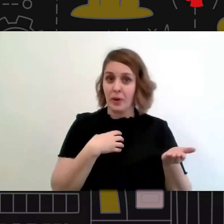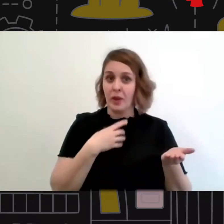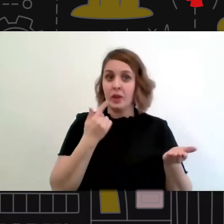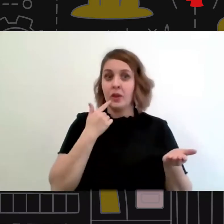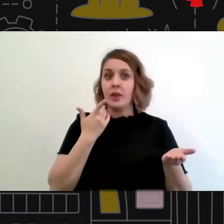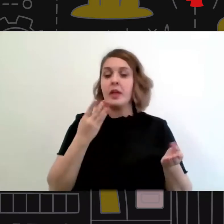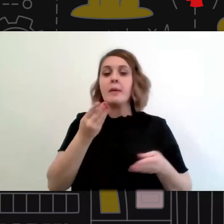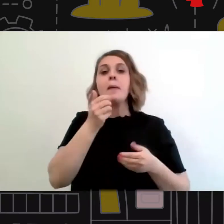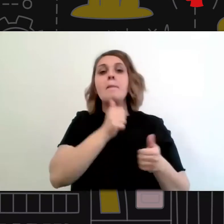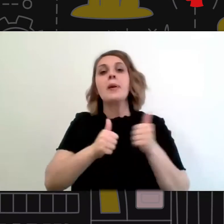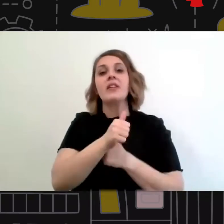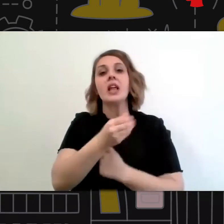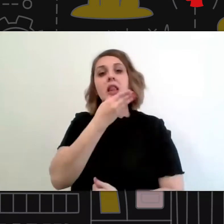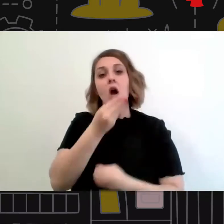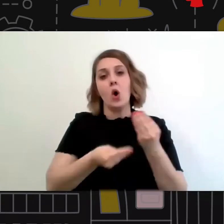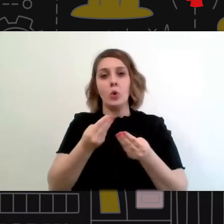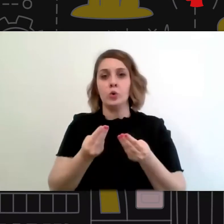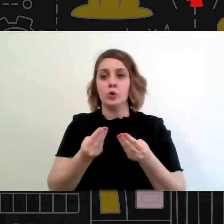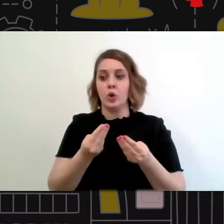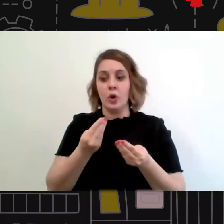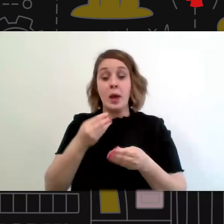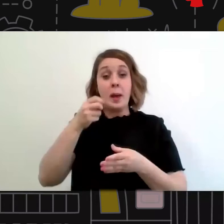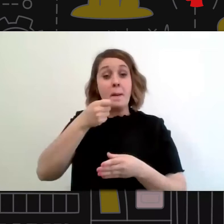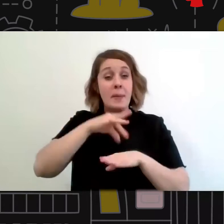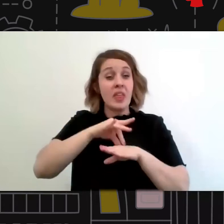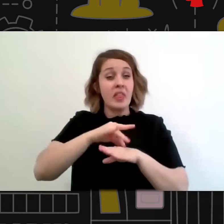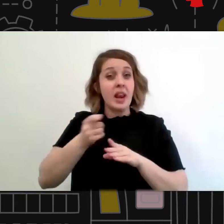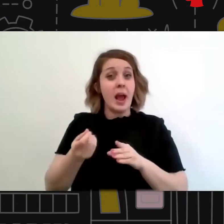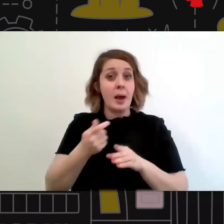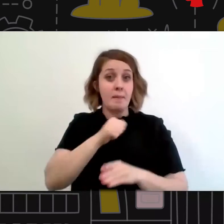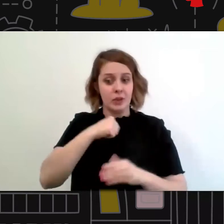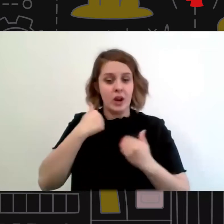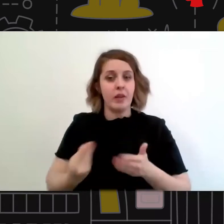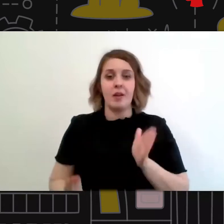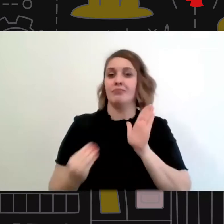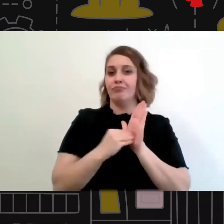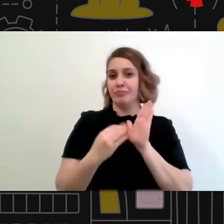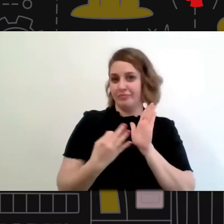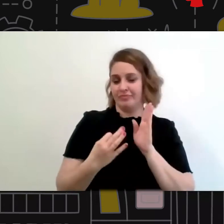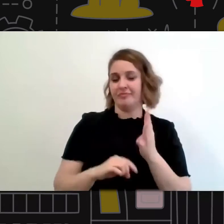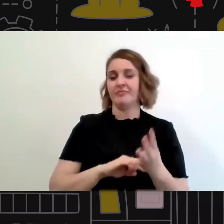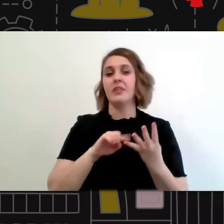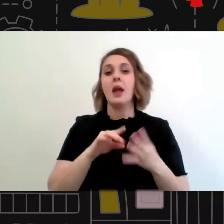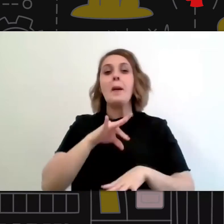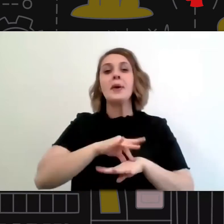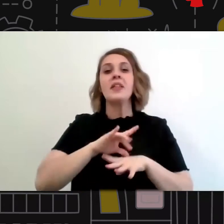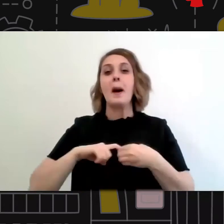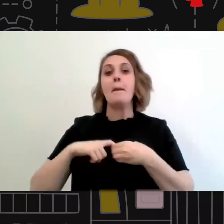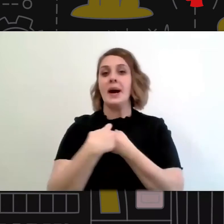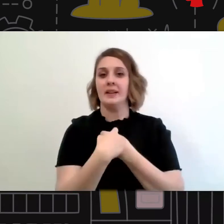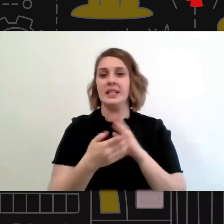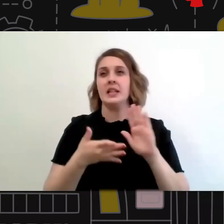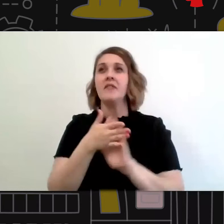de uso en esta medicina personalizada. La medicina participativa quiere decir que en cierto